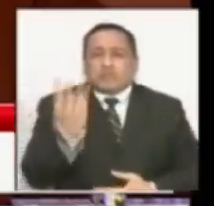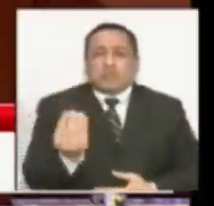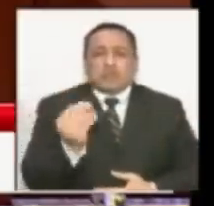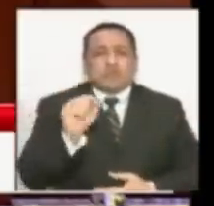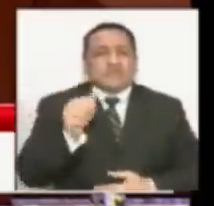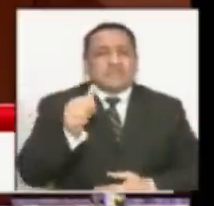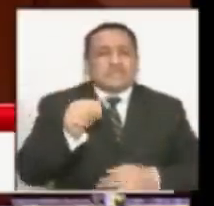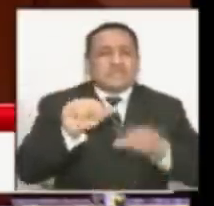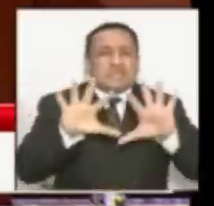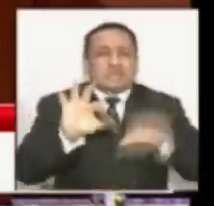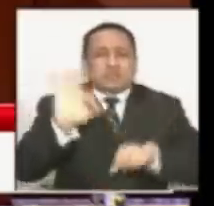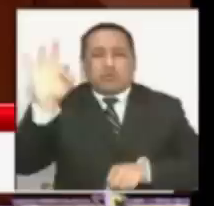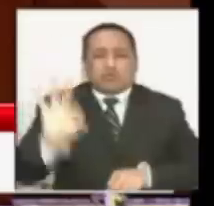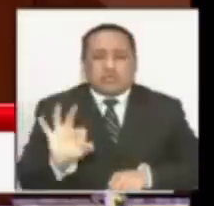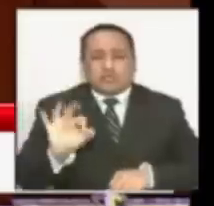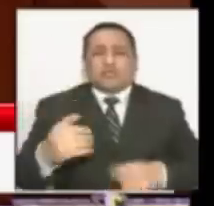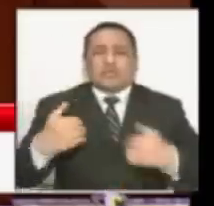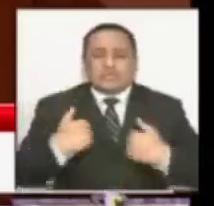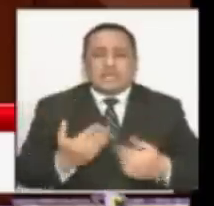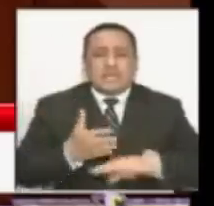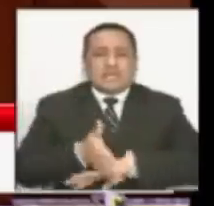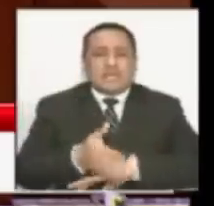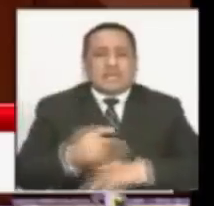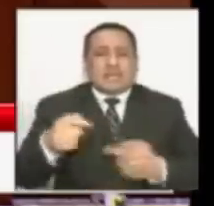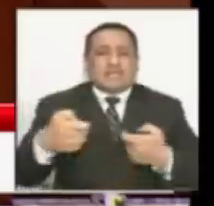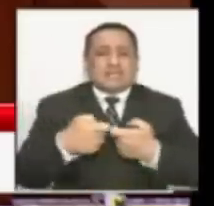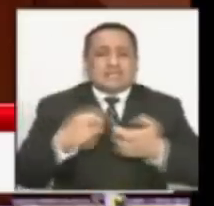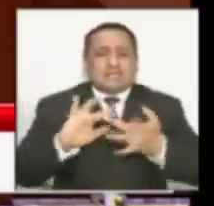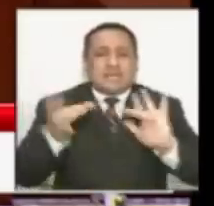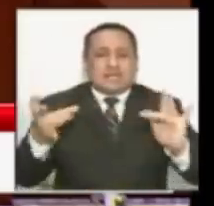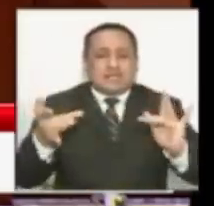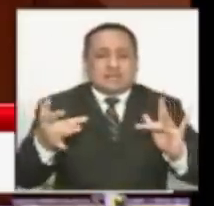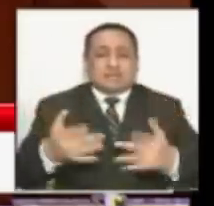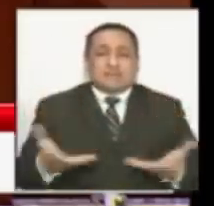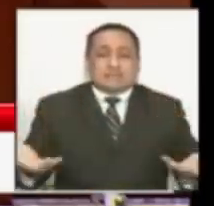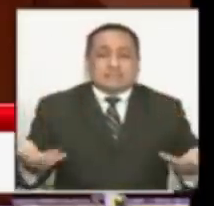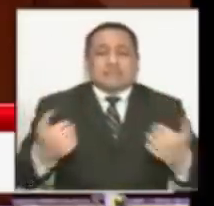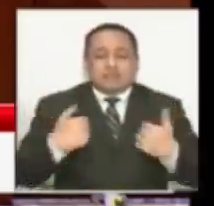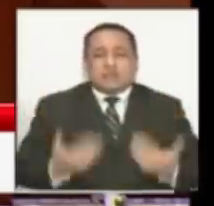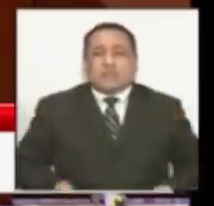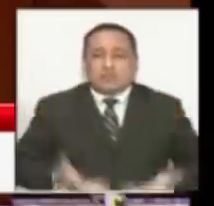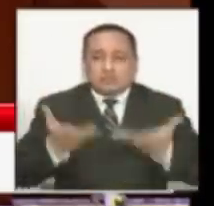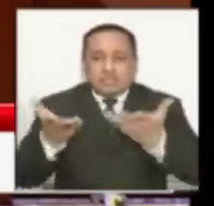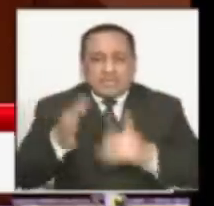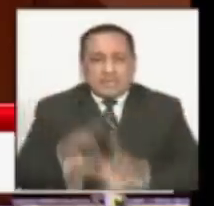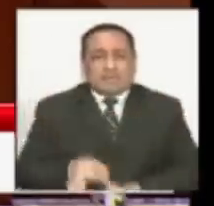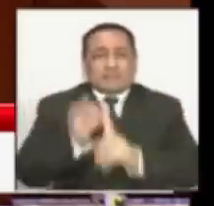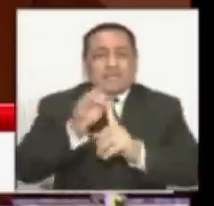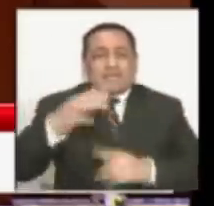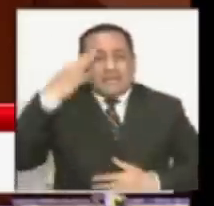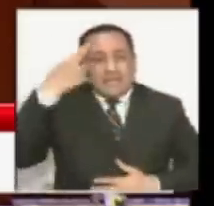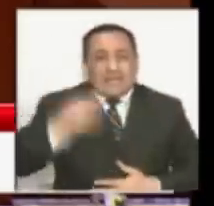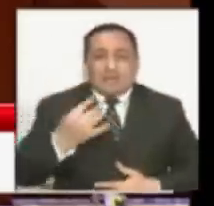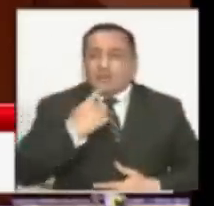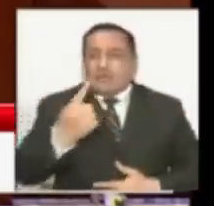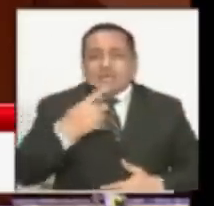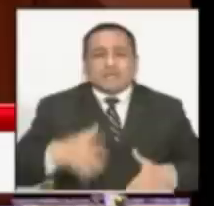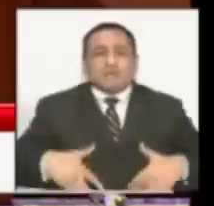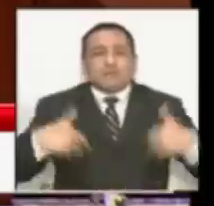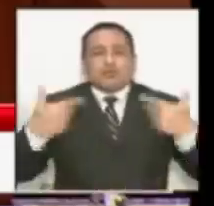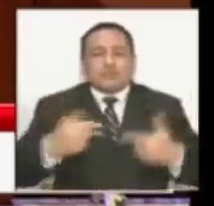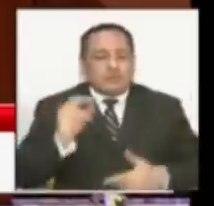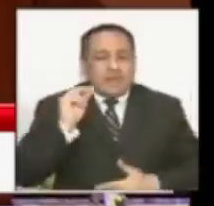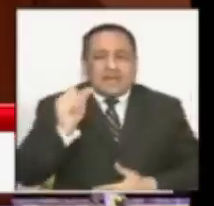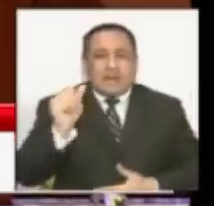al 10% de estos hogares tienen acceso a Internet. Pondremos prioridad y creemos que es posible